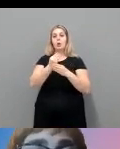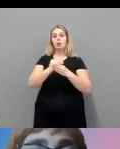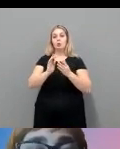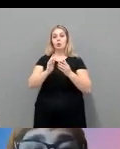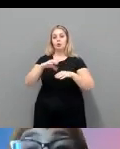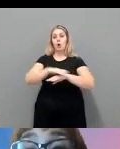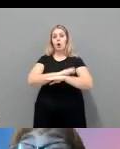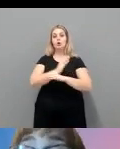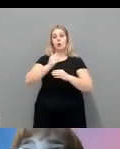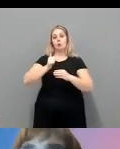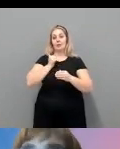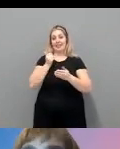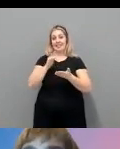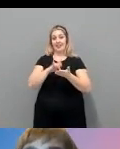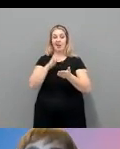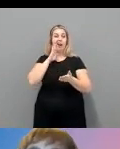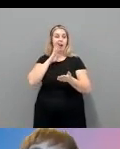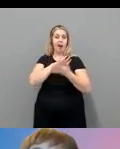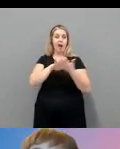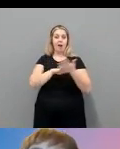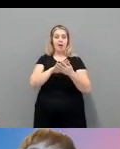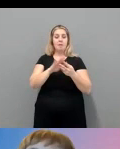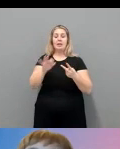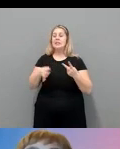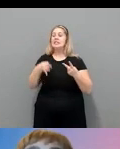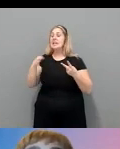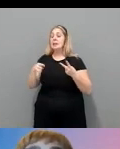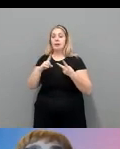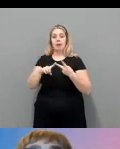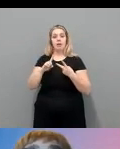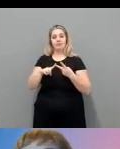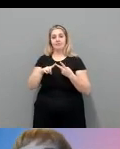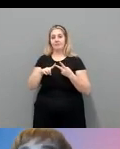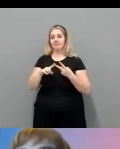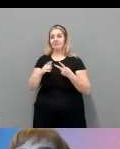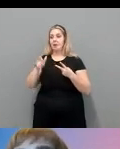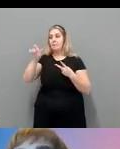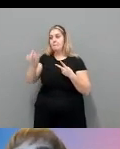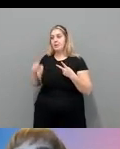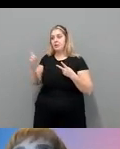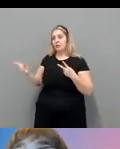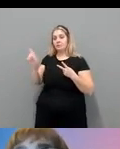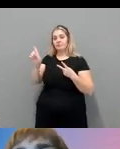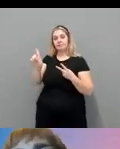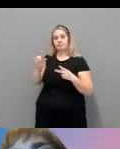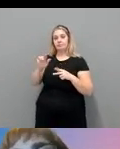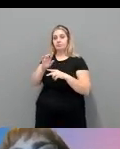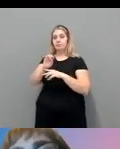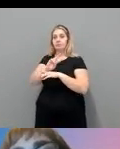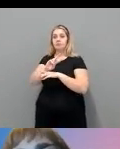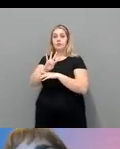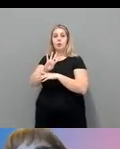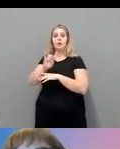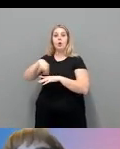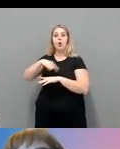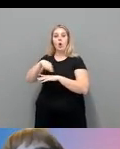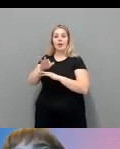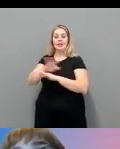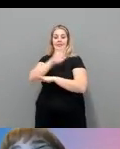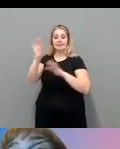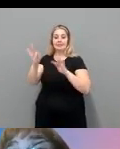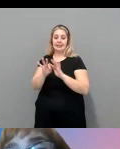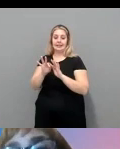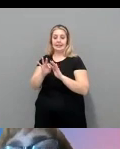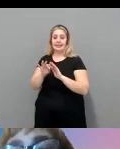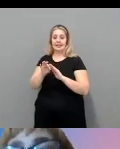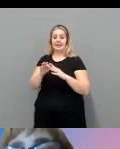que hacía referencia, pero siempre está presente el apoyo de una tercera persona a las 24 horas del día, los 7 días de la